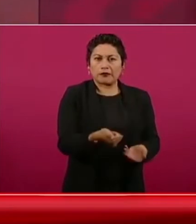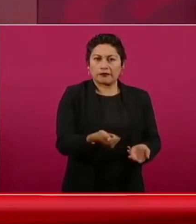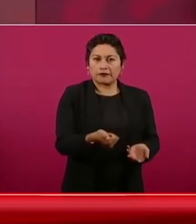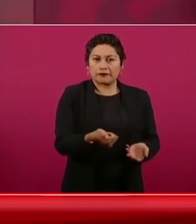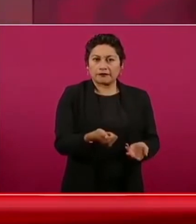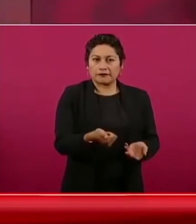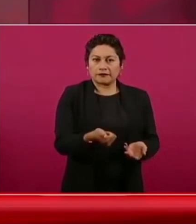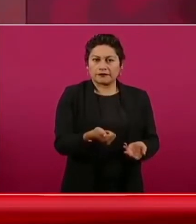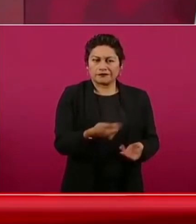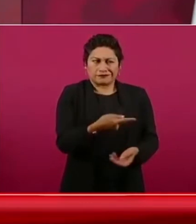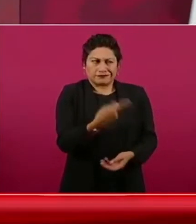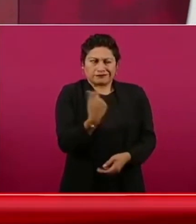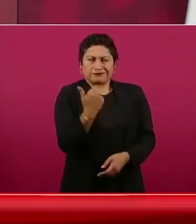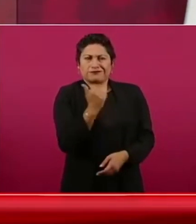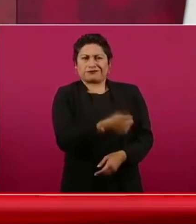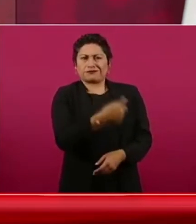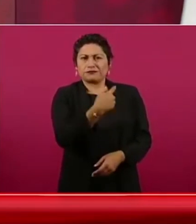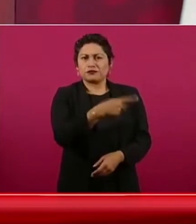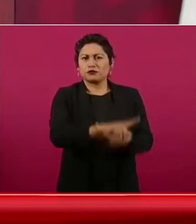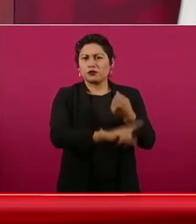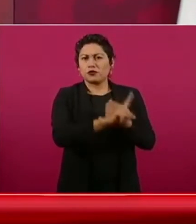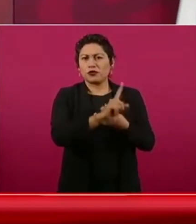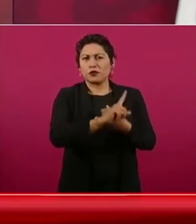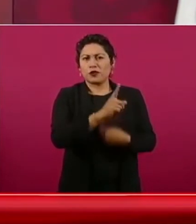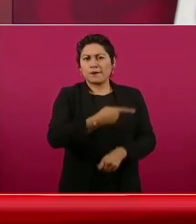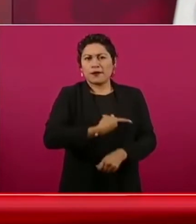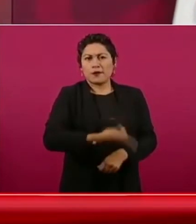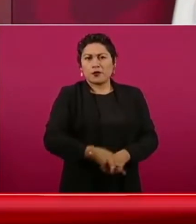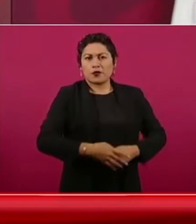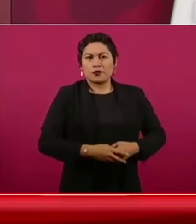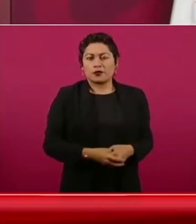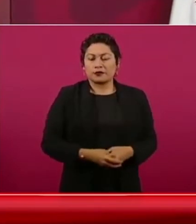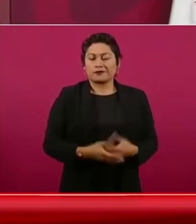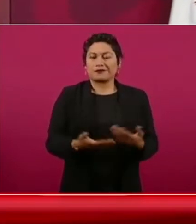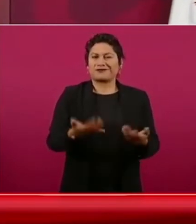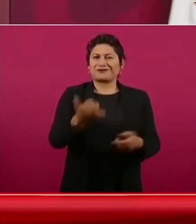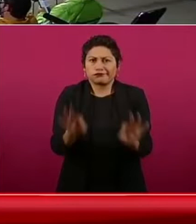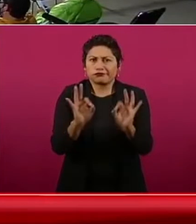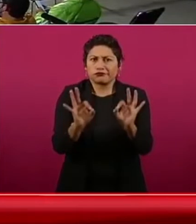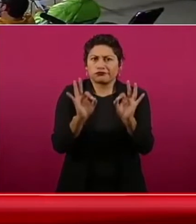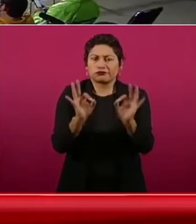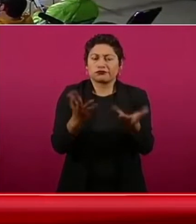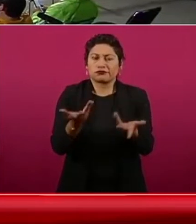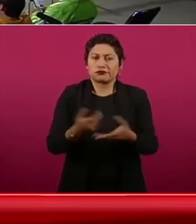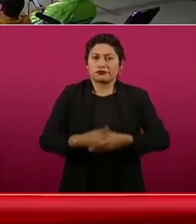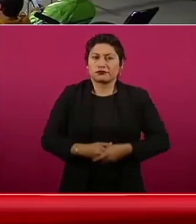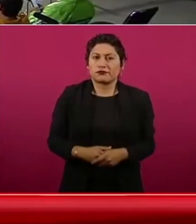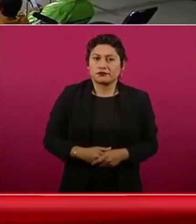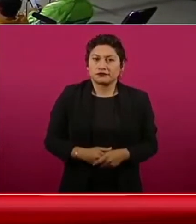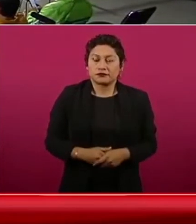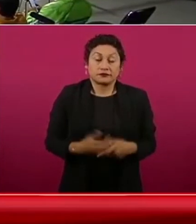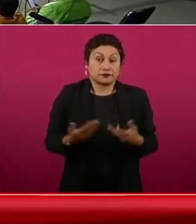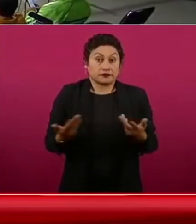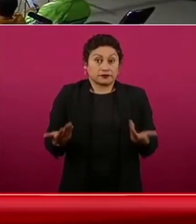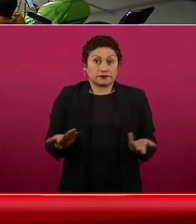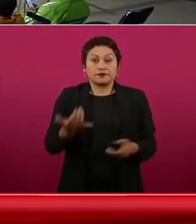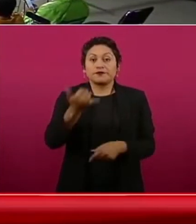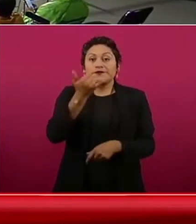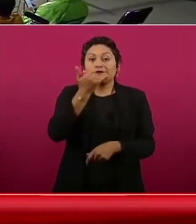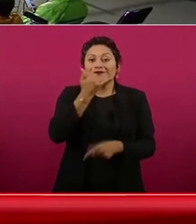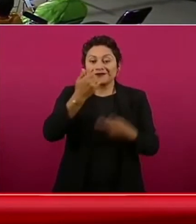y que por eso son pobres. Esto tiene que ver con el pensamiento conservador. Entonces, nuestro pueblo no es